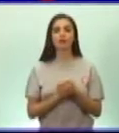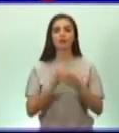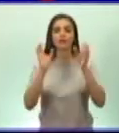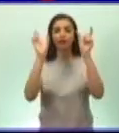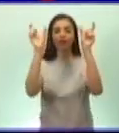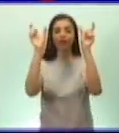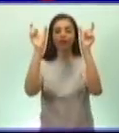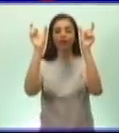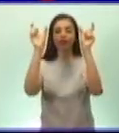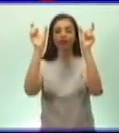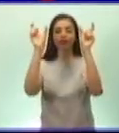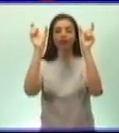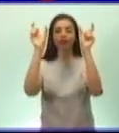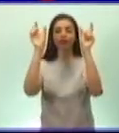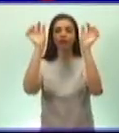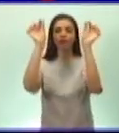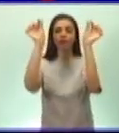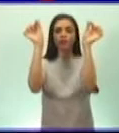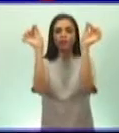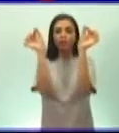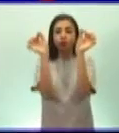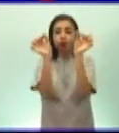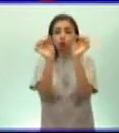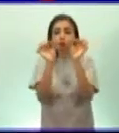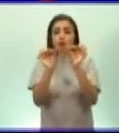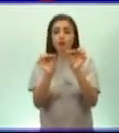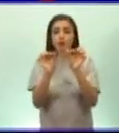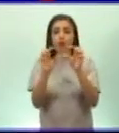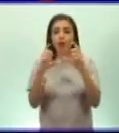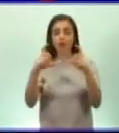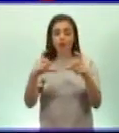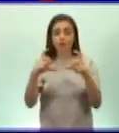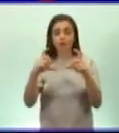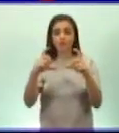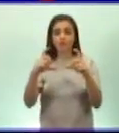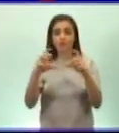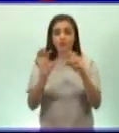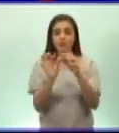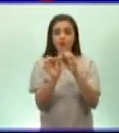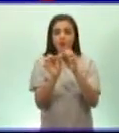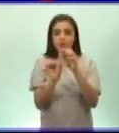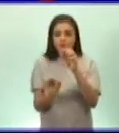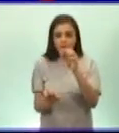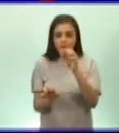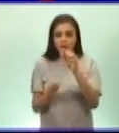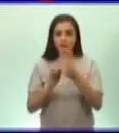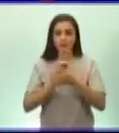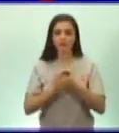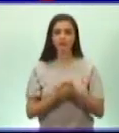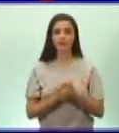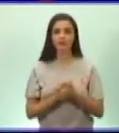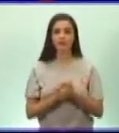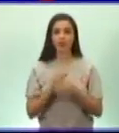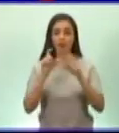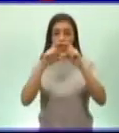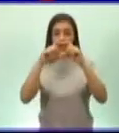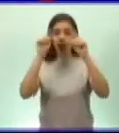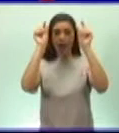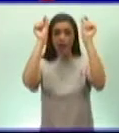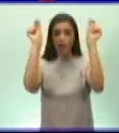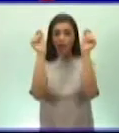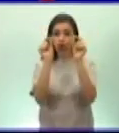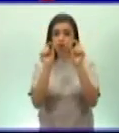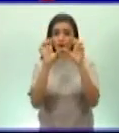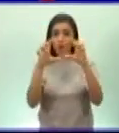que es en forma de bolsa donde se acumula la orina, disculpen, que ya ustedes estudiaron en cuarto